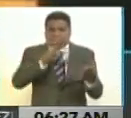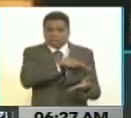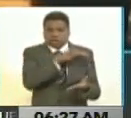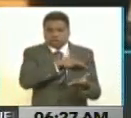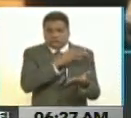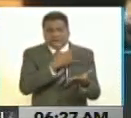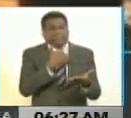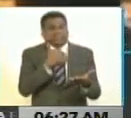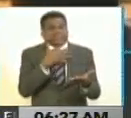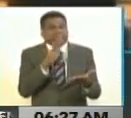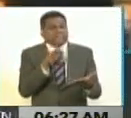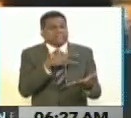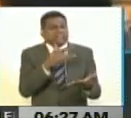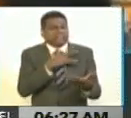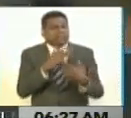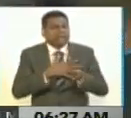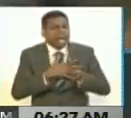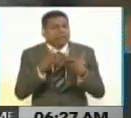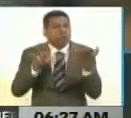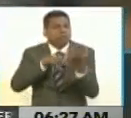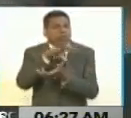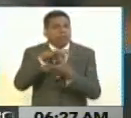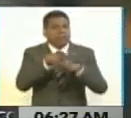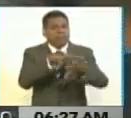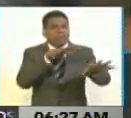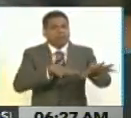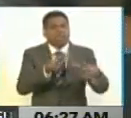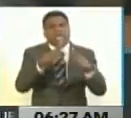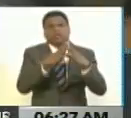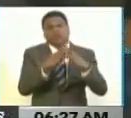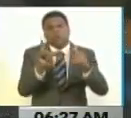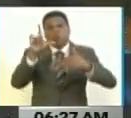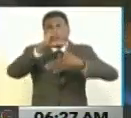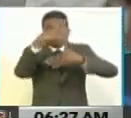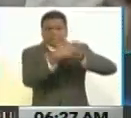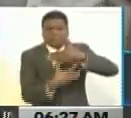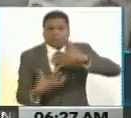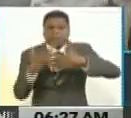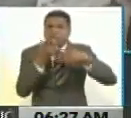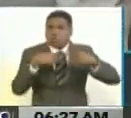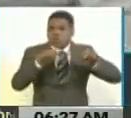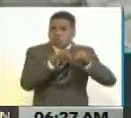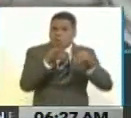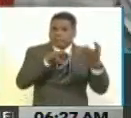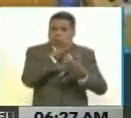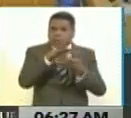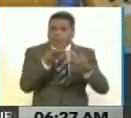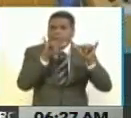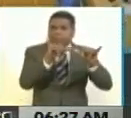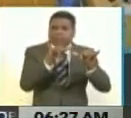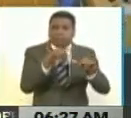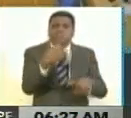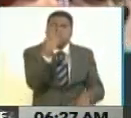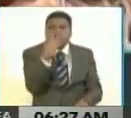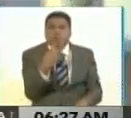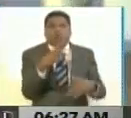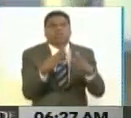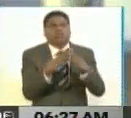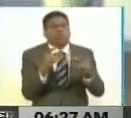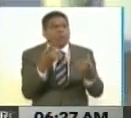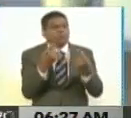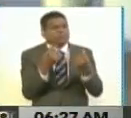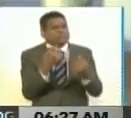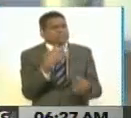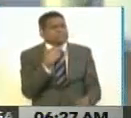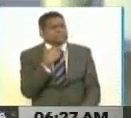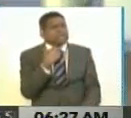sensibilidad con los problemas de la mayoría de los ciudadanos, lo que te vas a encontrar es que podrás ser muy competitivo económicamente, pero